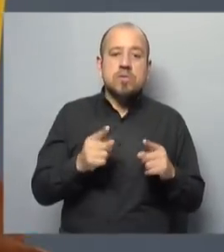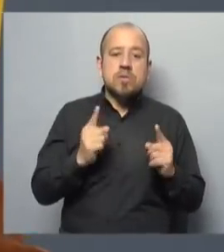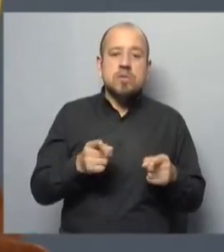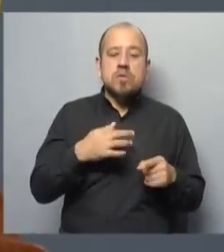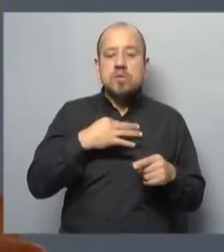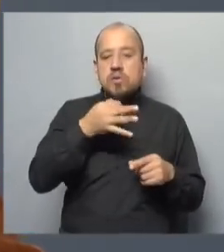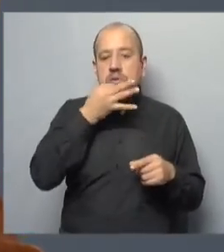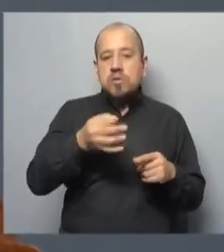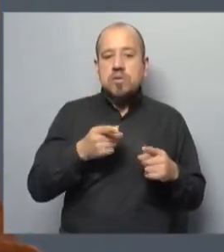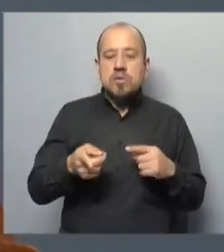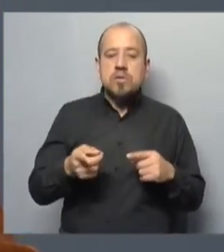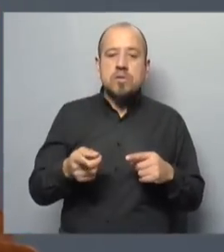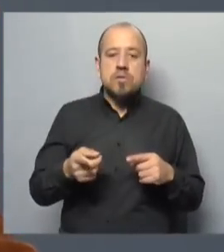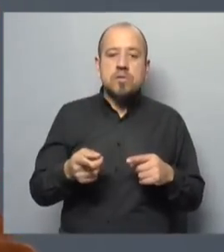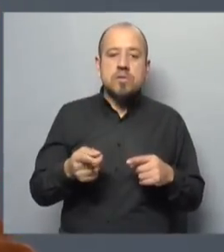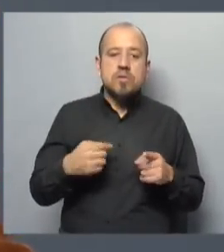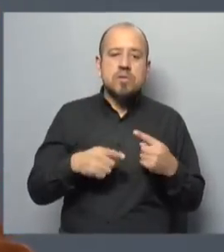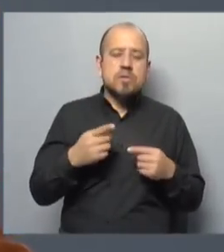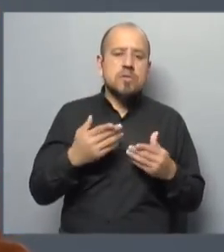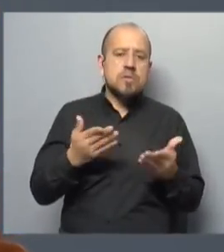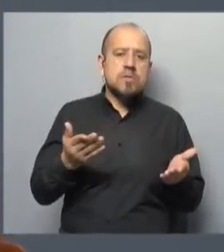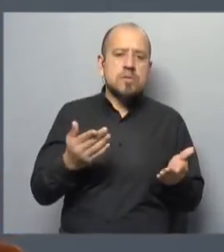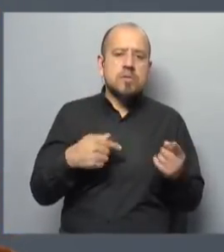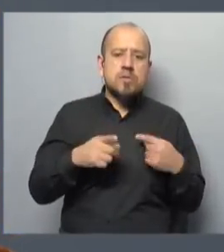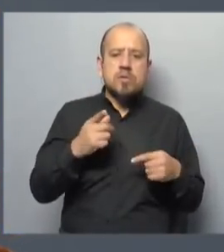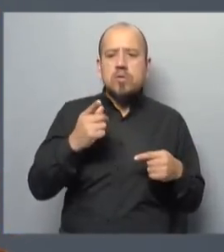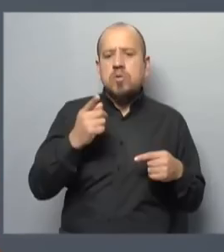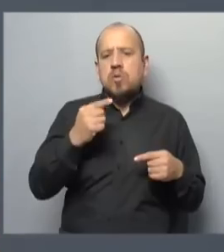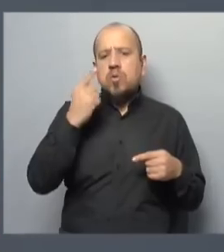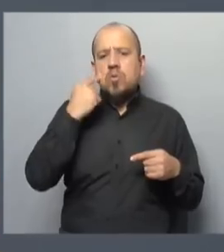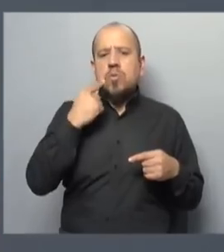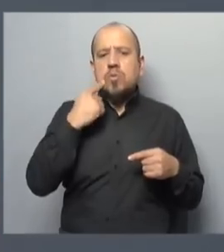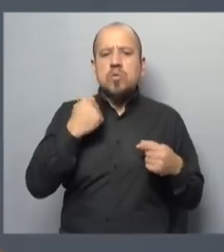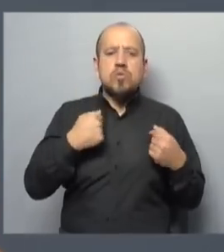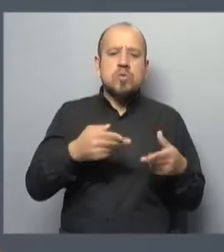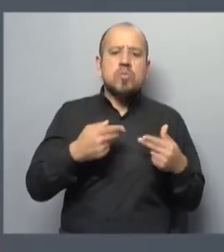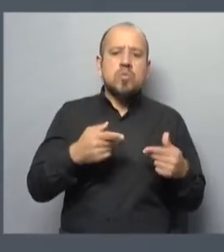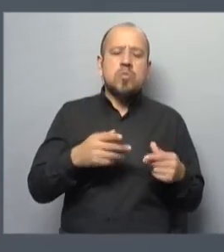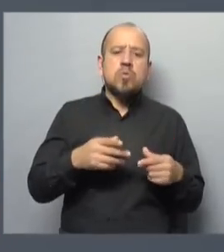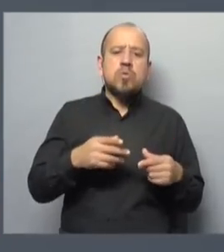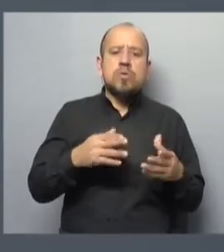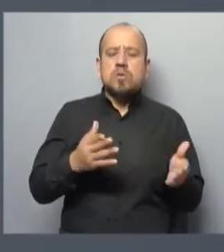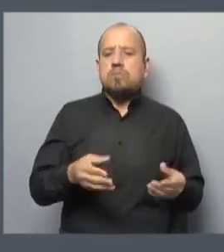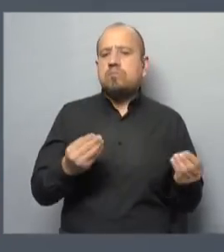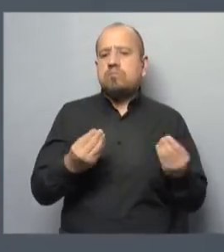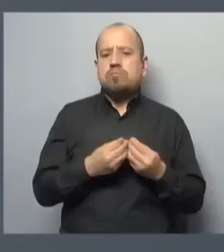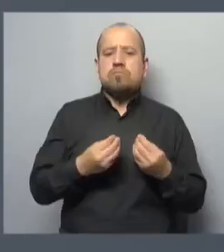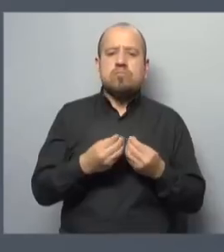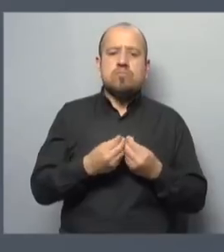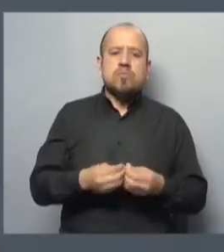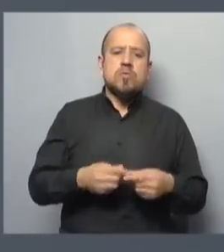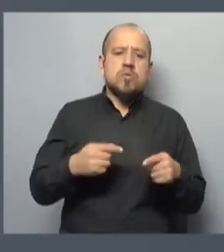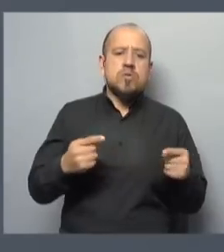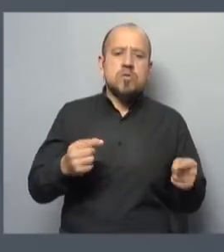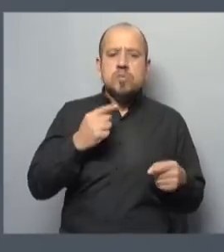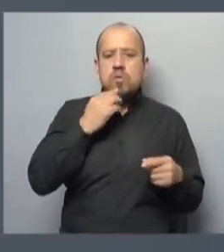más de una vez que te es demencial las cifras que se manejan a nivel de fútbol mundial como industria es demencial siempre digo si un